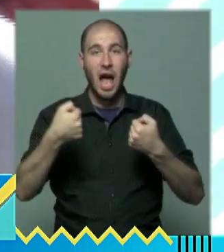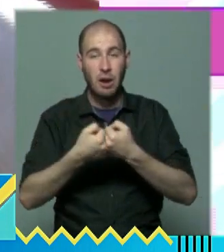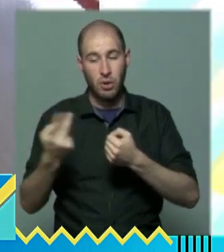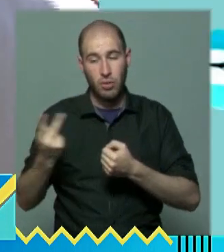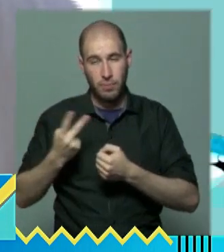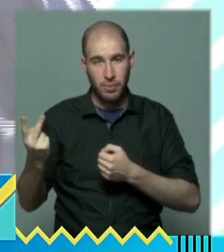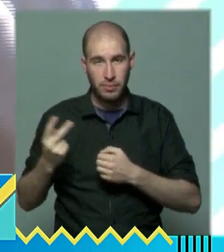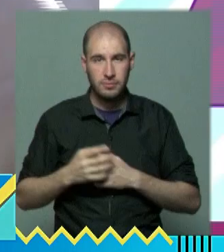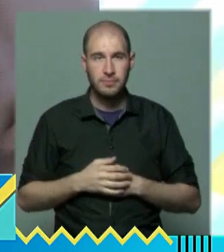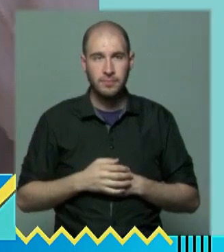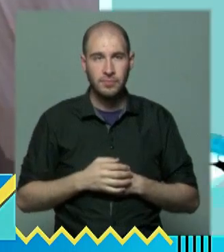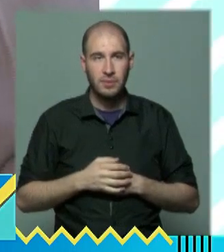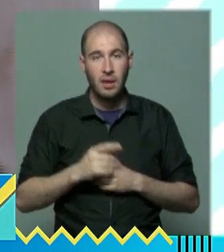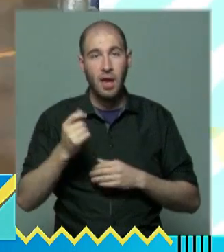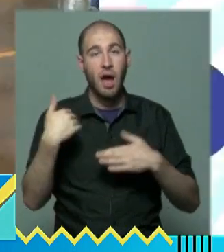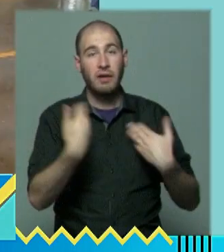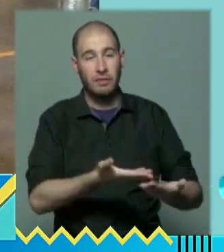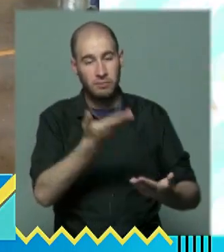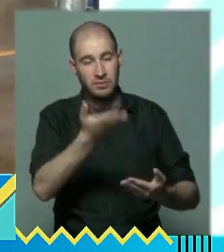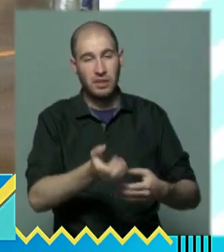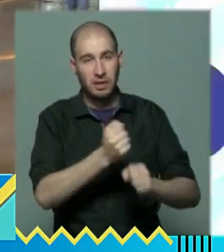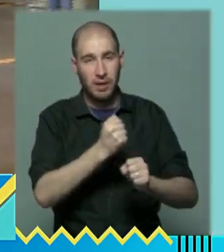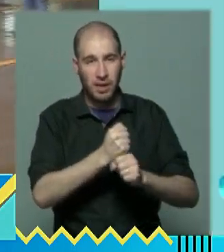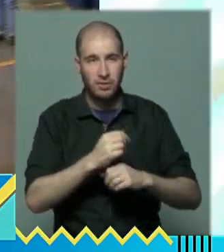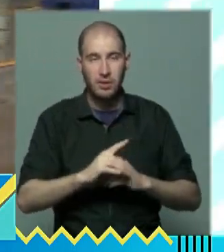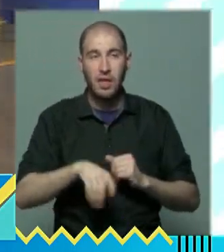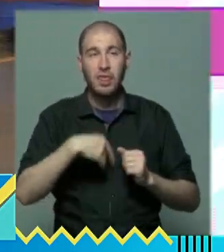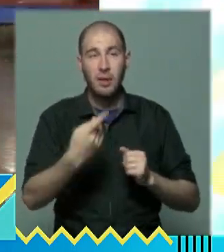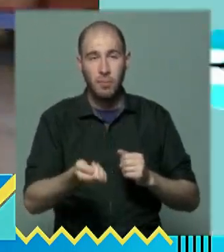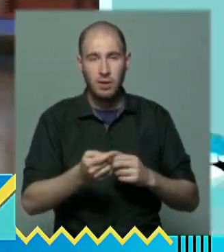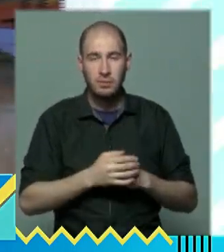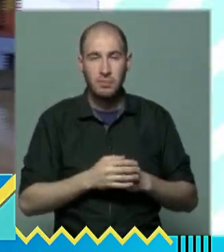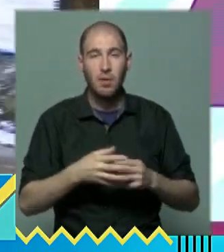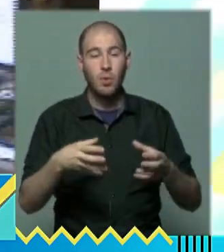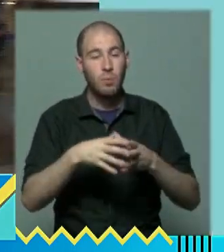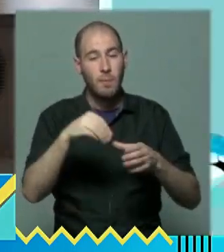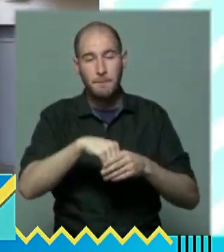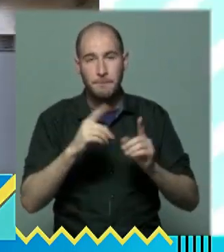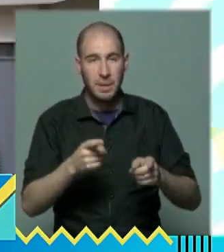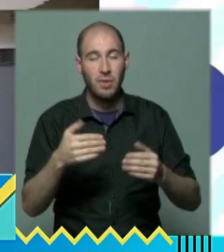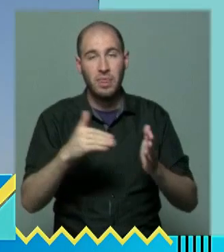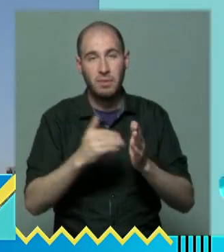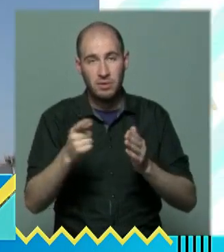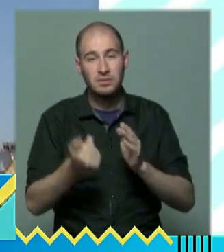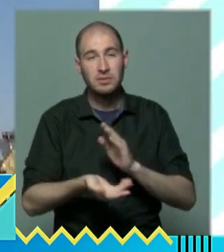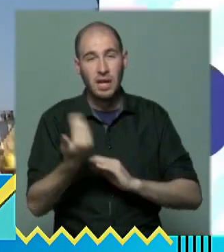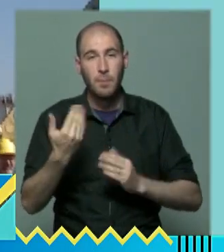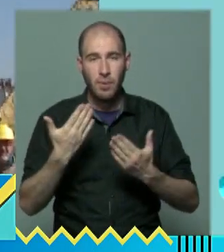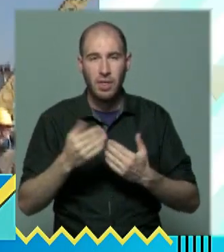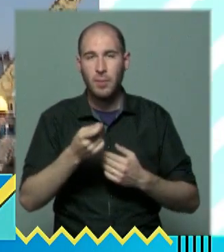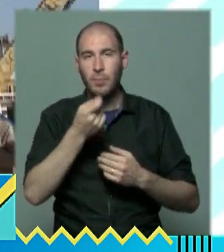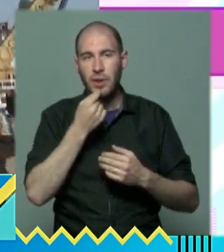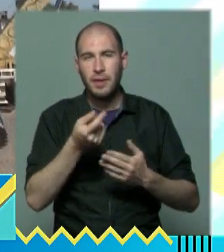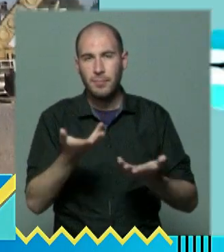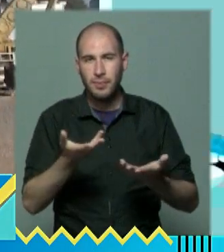partes, generó una ventaja para el trabajador, después, por ese mismo sistema de acuerdo de parte, lo puede sacar. El ejemplo